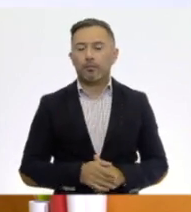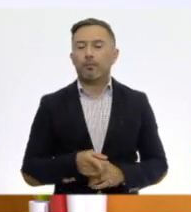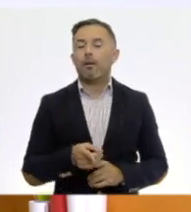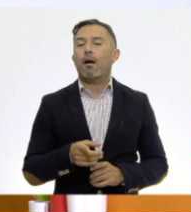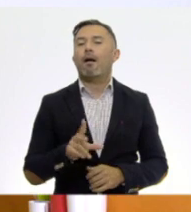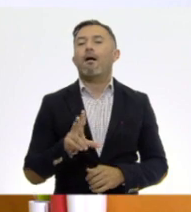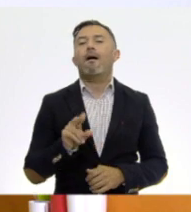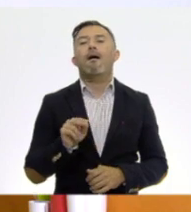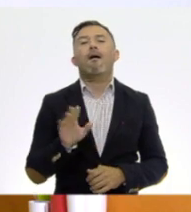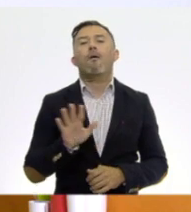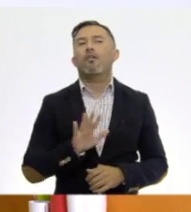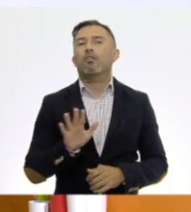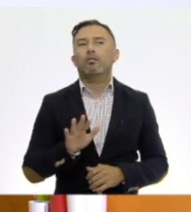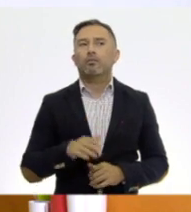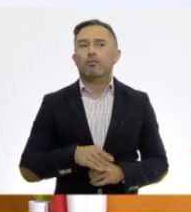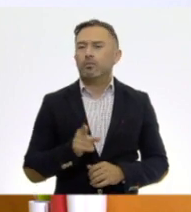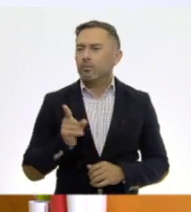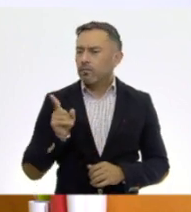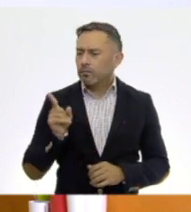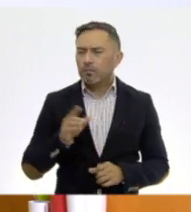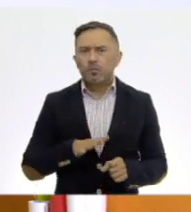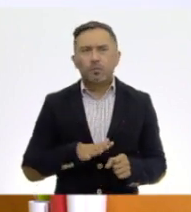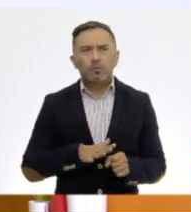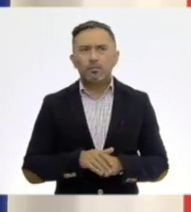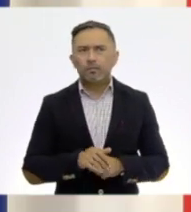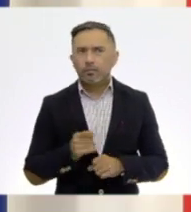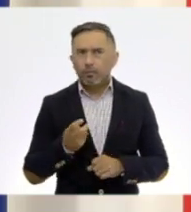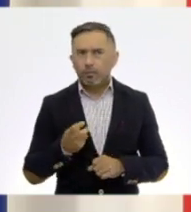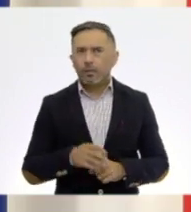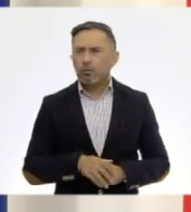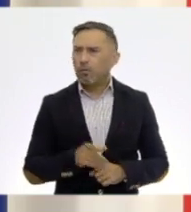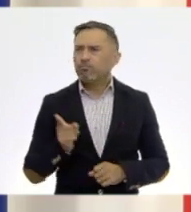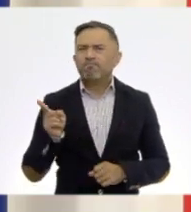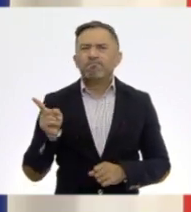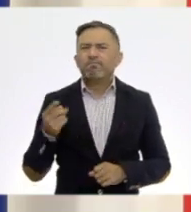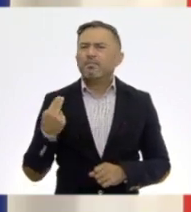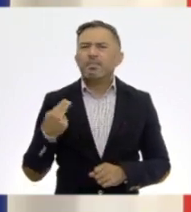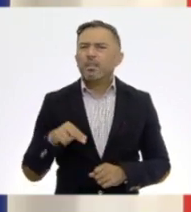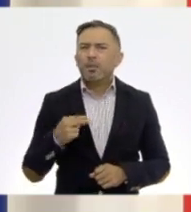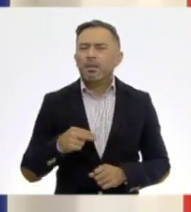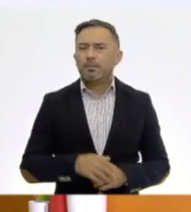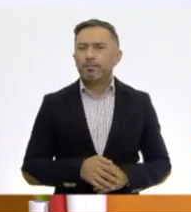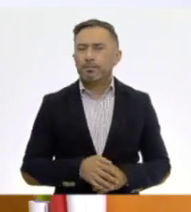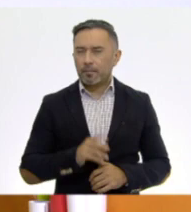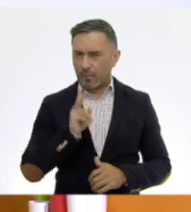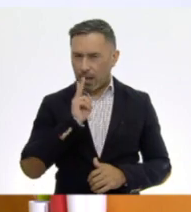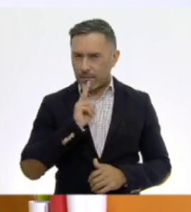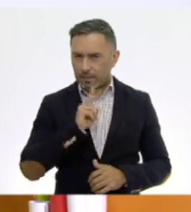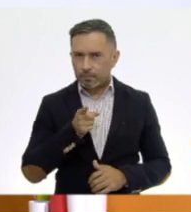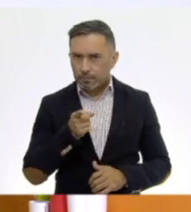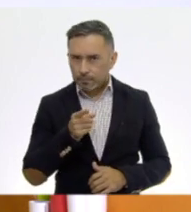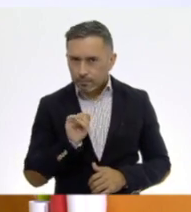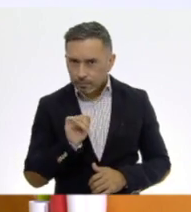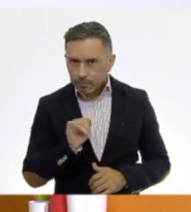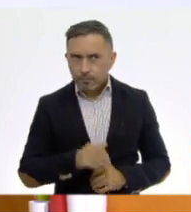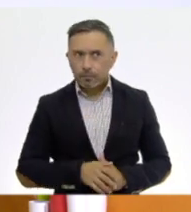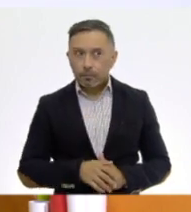No, yo creo que la que corresponde es precisamente esta. Ah, pero ¿cómo se llama? A ver, ¿sí?